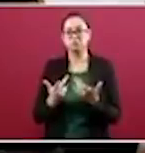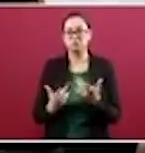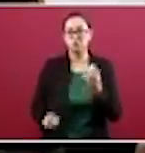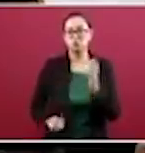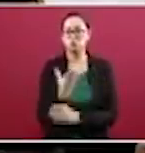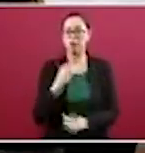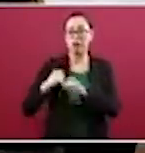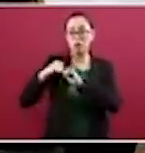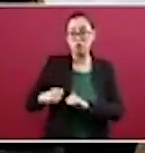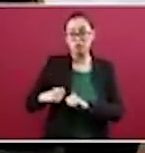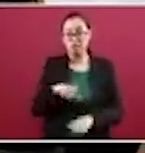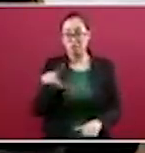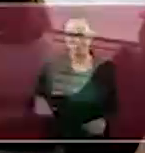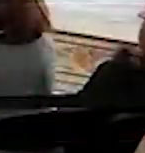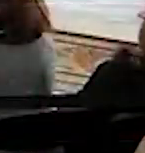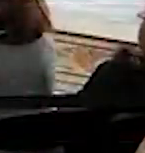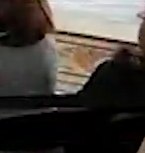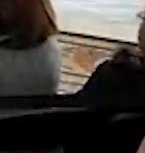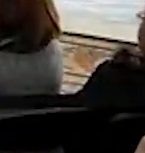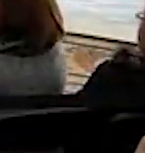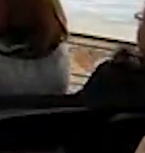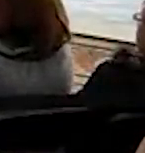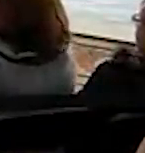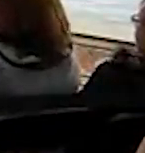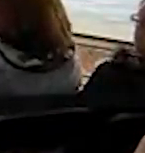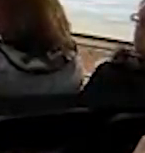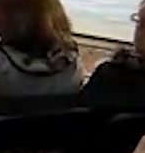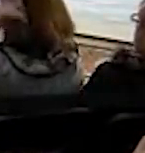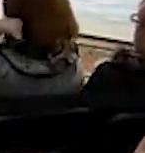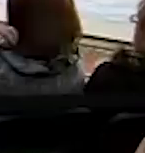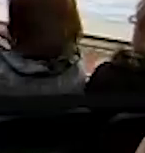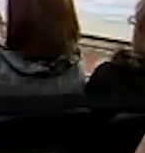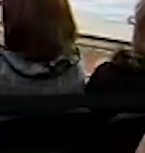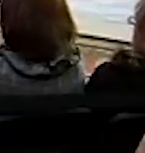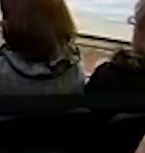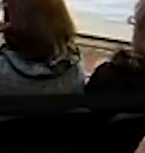autoridades autónomas. Bueno, cuando nació este organismo,